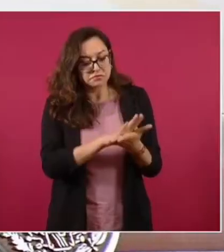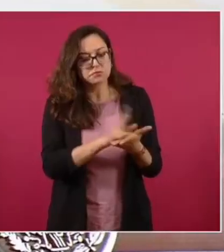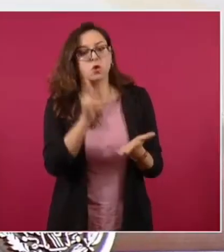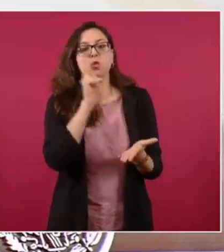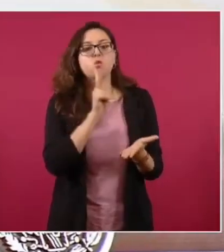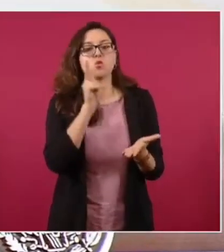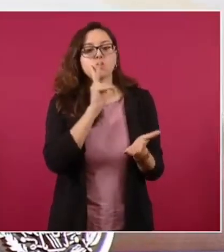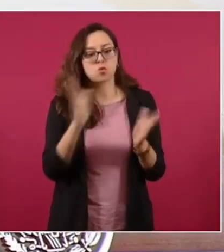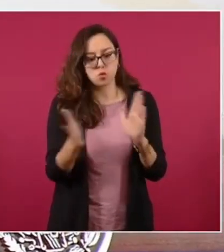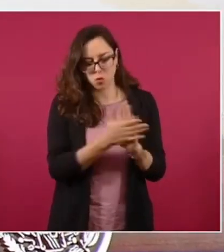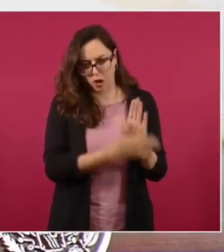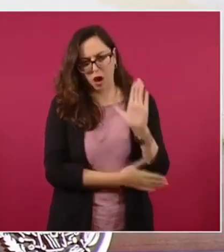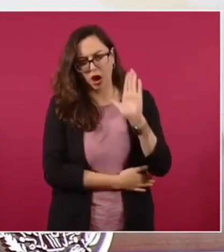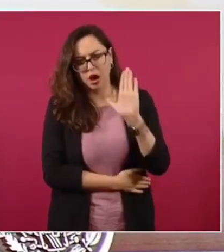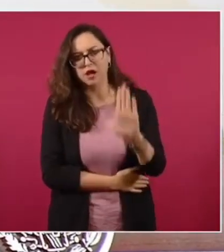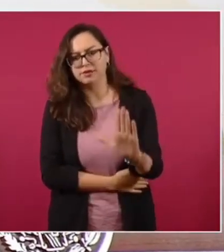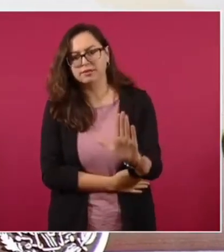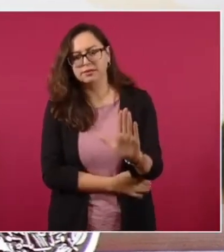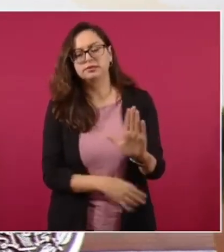científicamente,